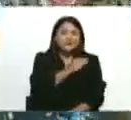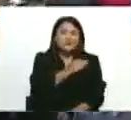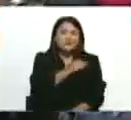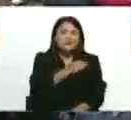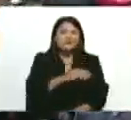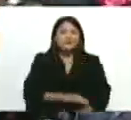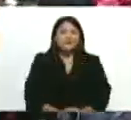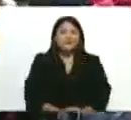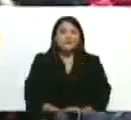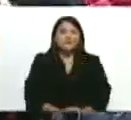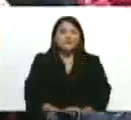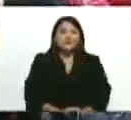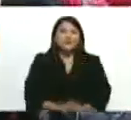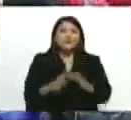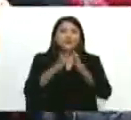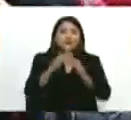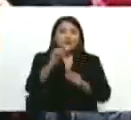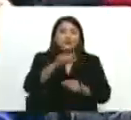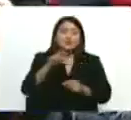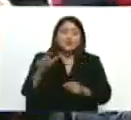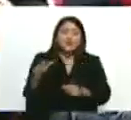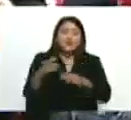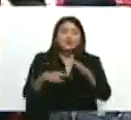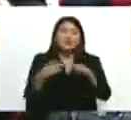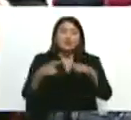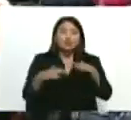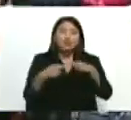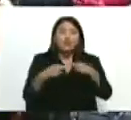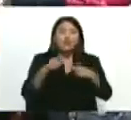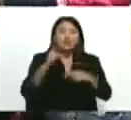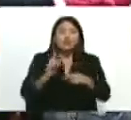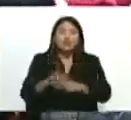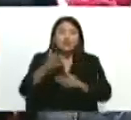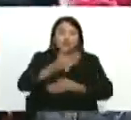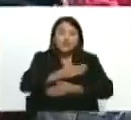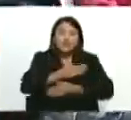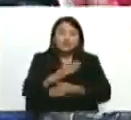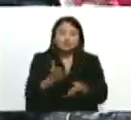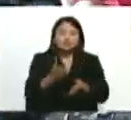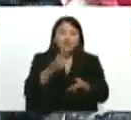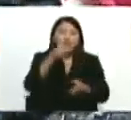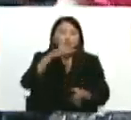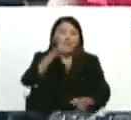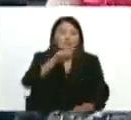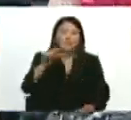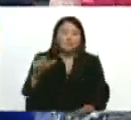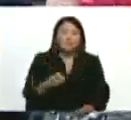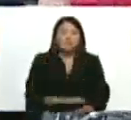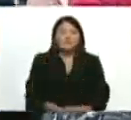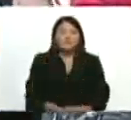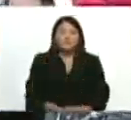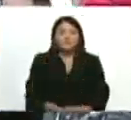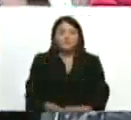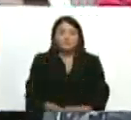Porque aquí todos los funcionarios de la Revolución Bolivariana están a la orden del pueblo.